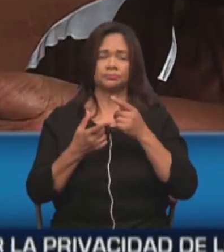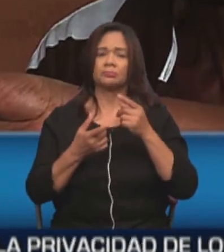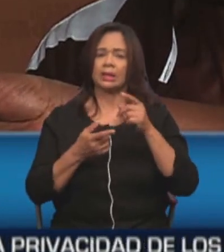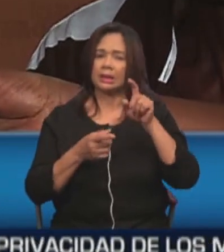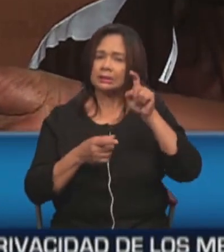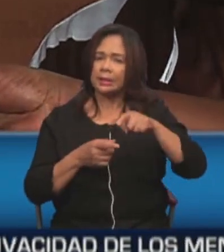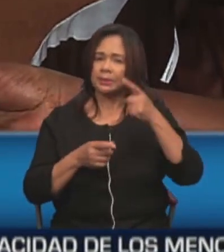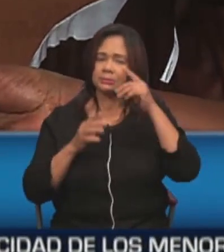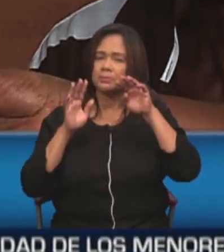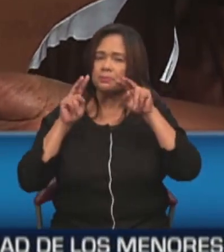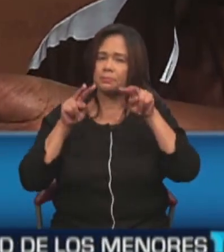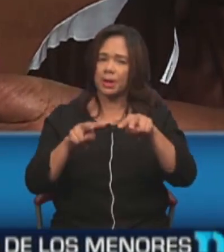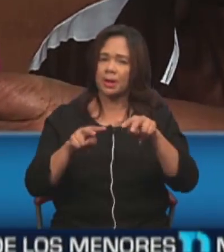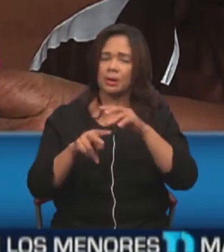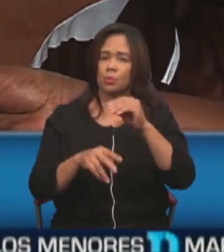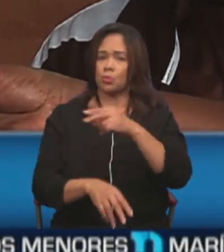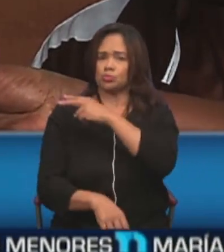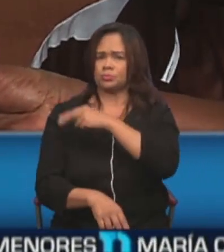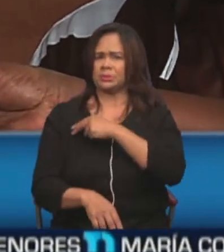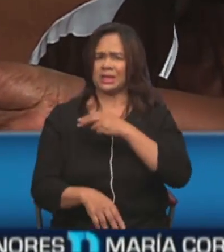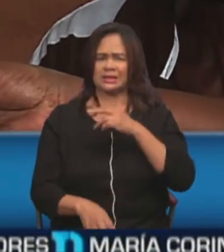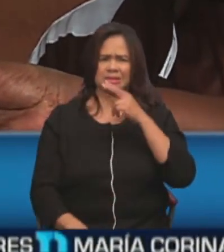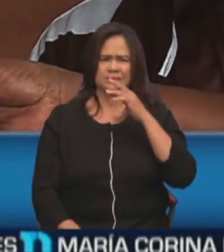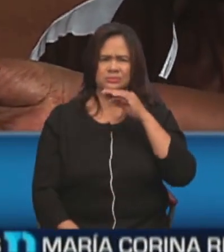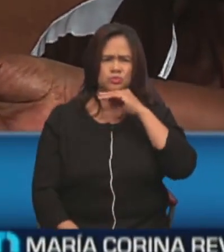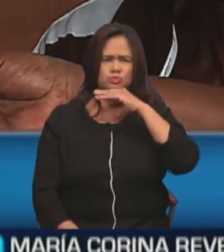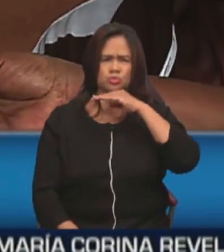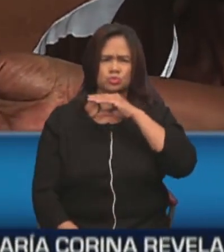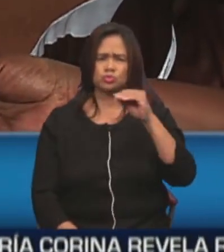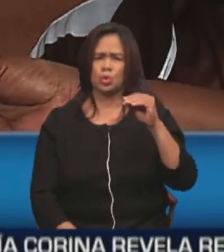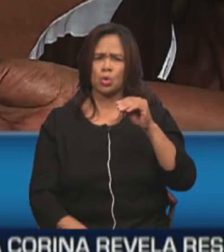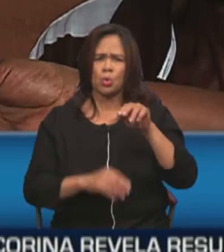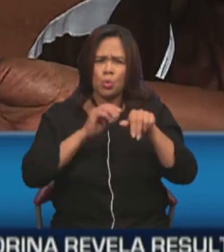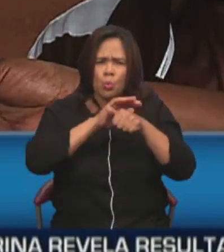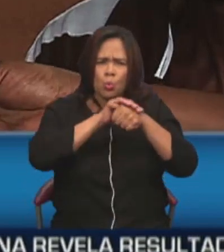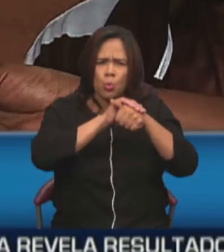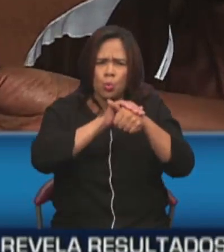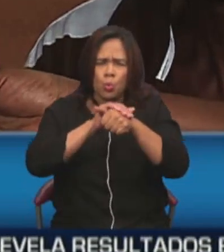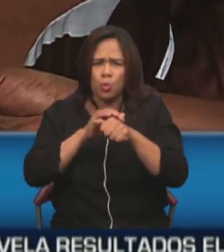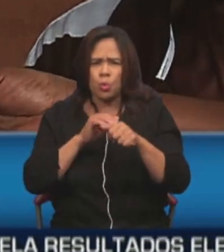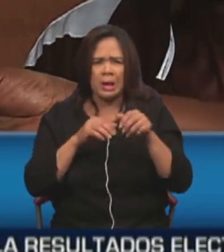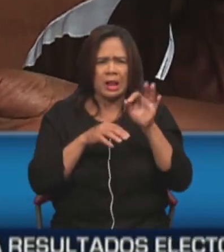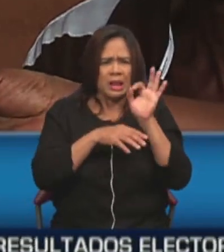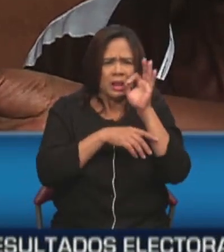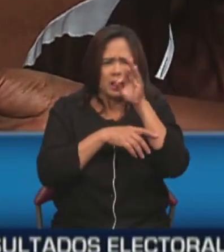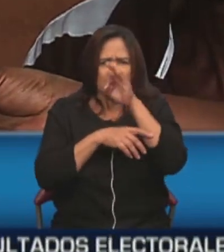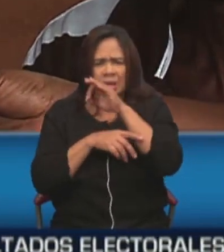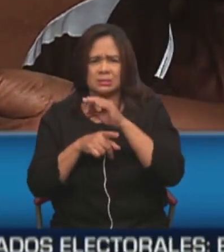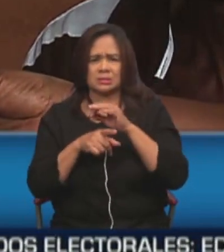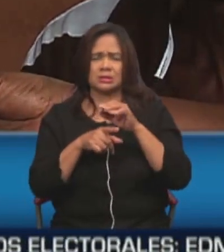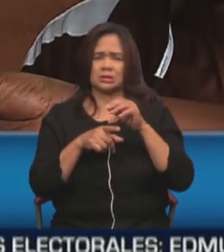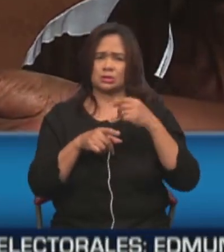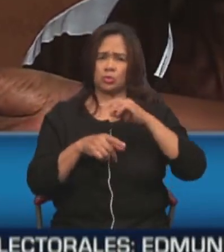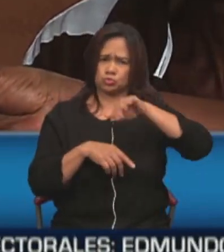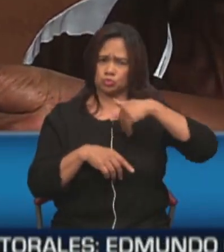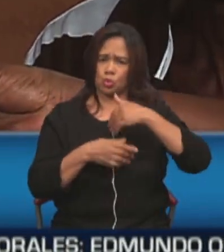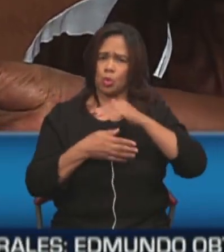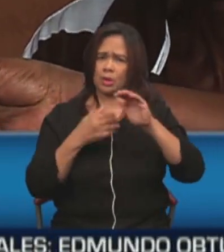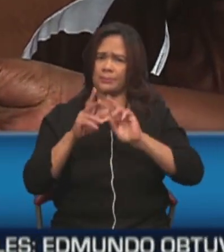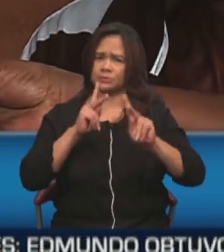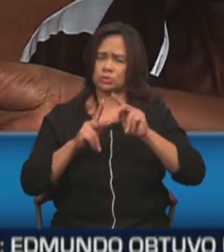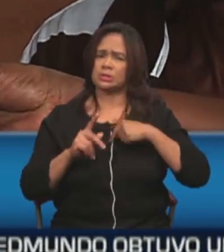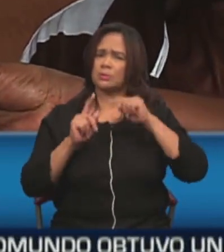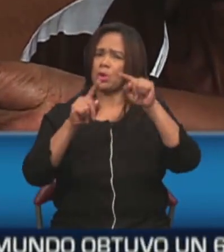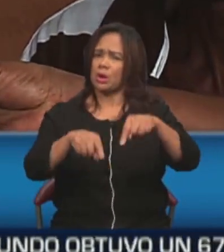el asunto, porque uno no puede, nosotros los familiares, tenemos que andar con lo que llevamos al hombro por la cucaracha